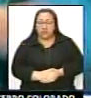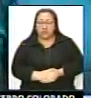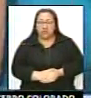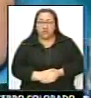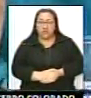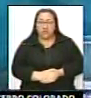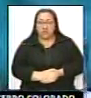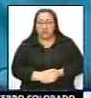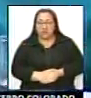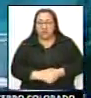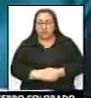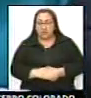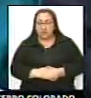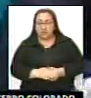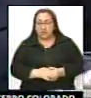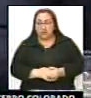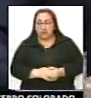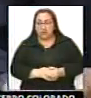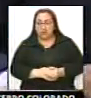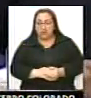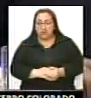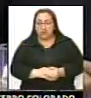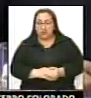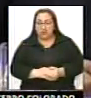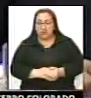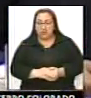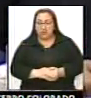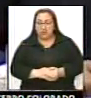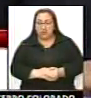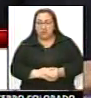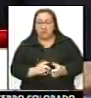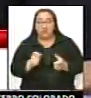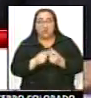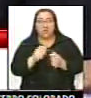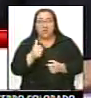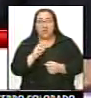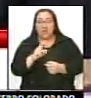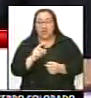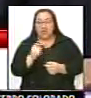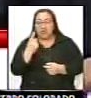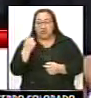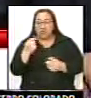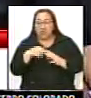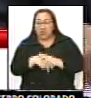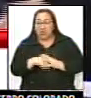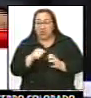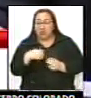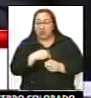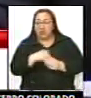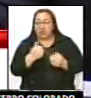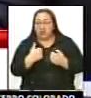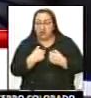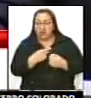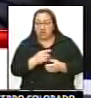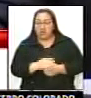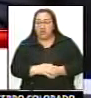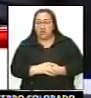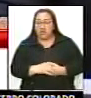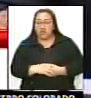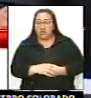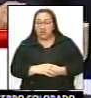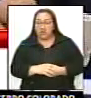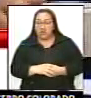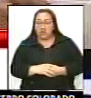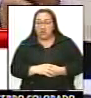¿Algún otro congresista se dé uso de la palabra? Tiene uso de la palabra congresista Mercedes Arauz. Solo para abonarnos, o sea, si nosotros tenemos, como ha dicho el ministro, ingresos